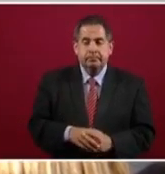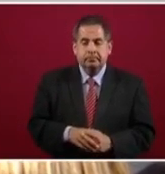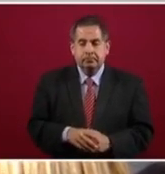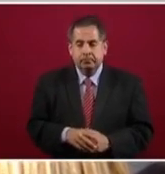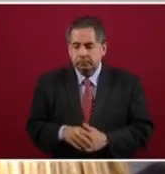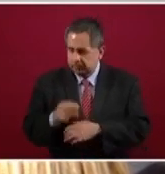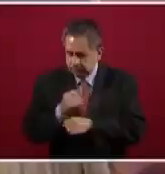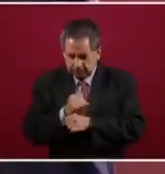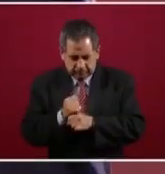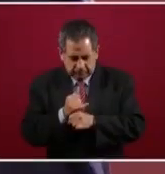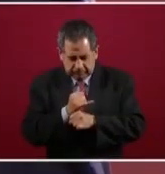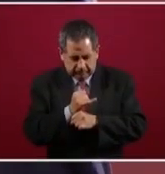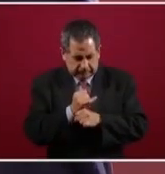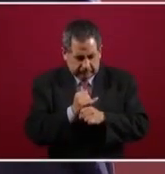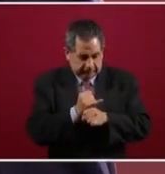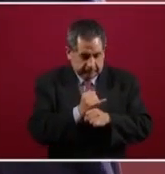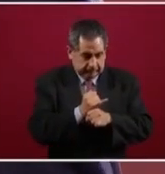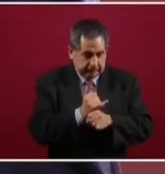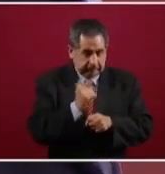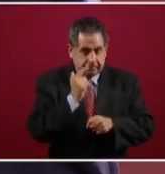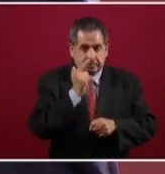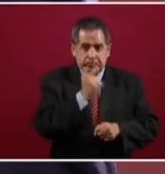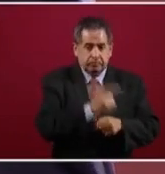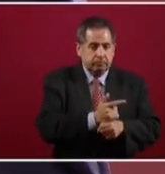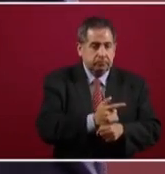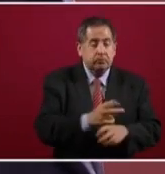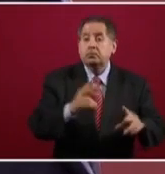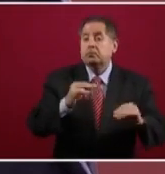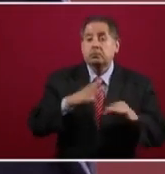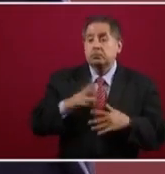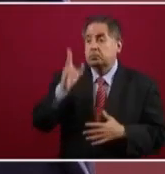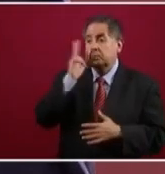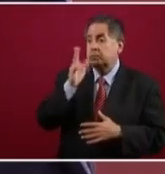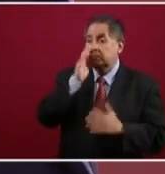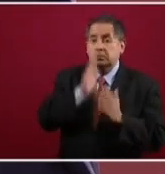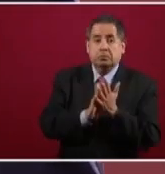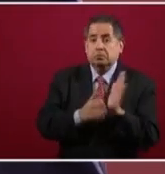una investigación, no hubieron elementos.